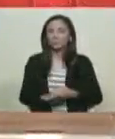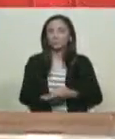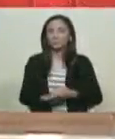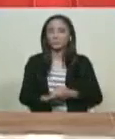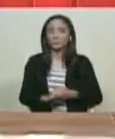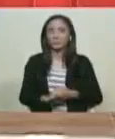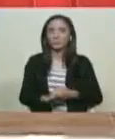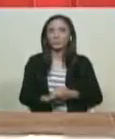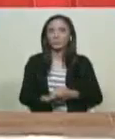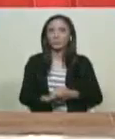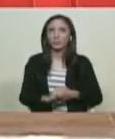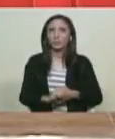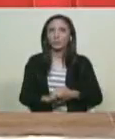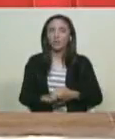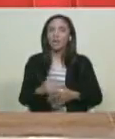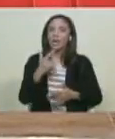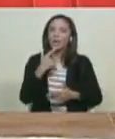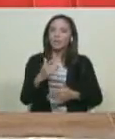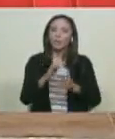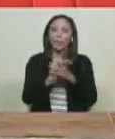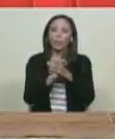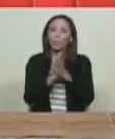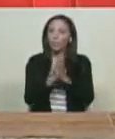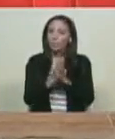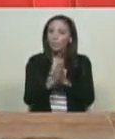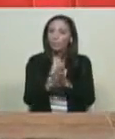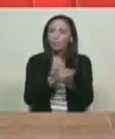les pido, de corazón,